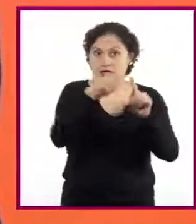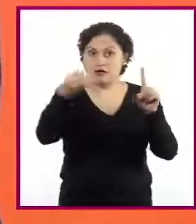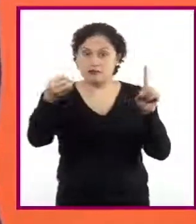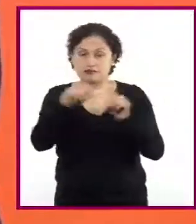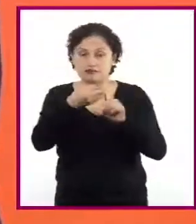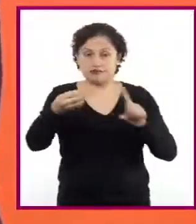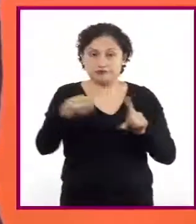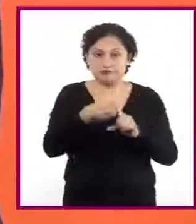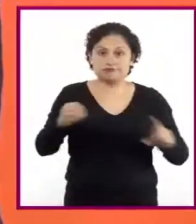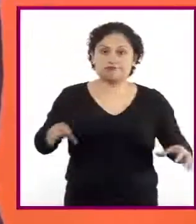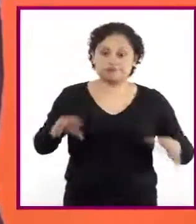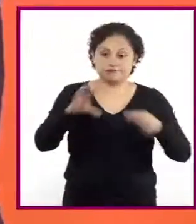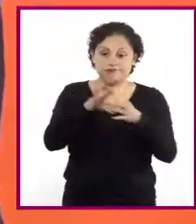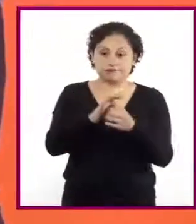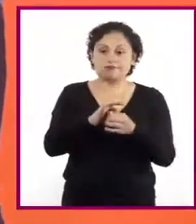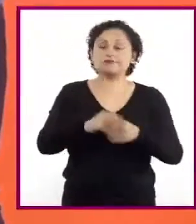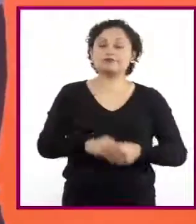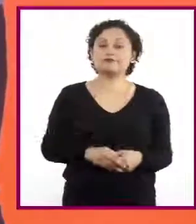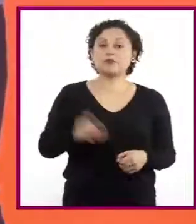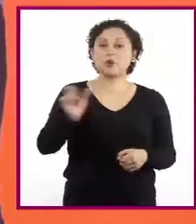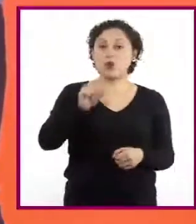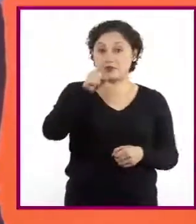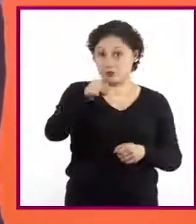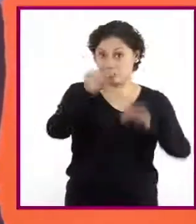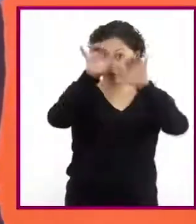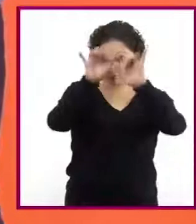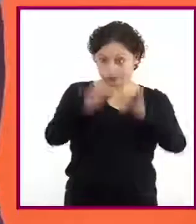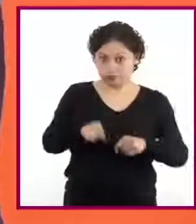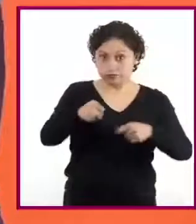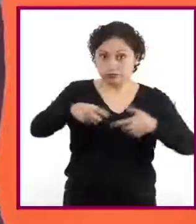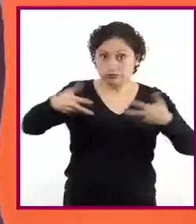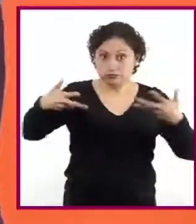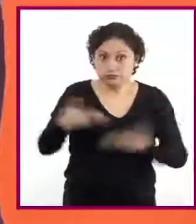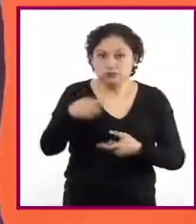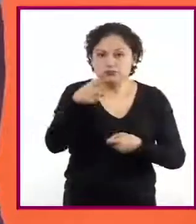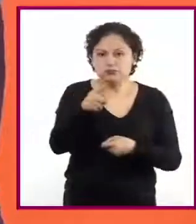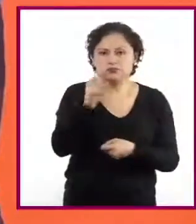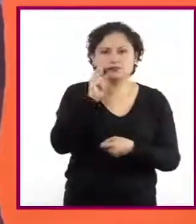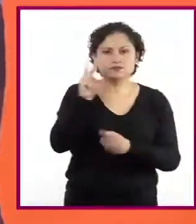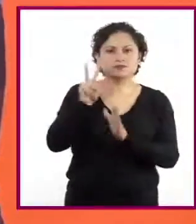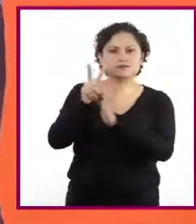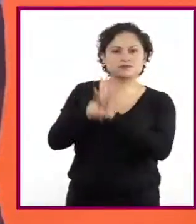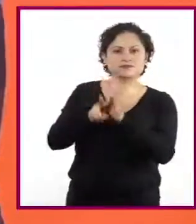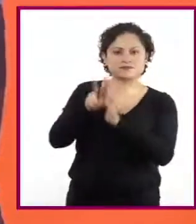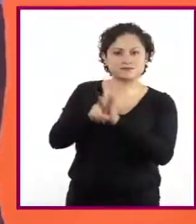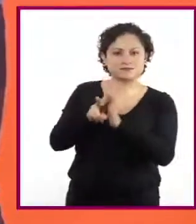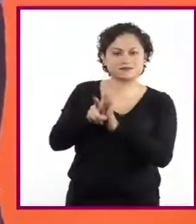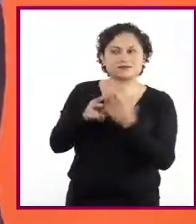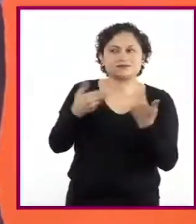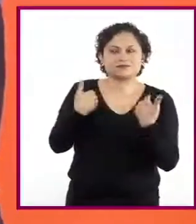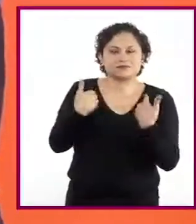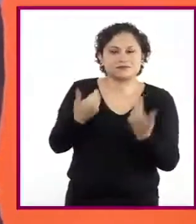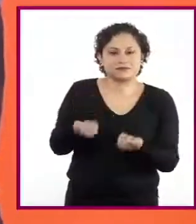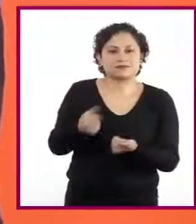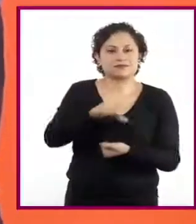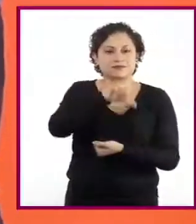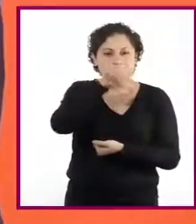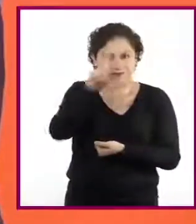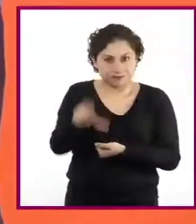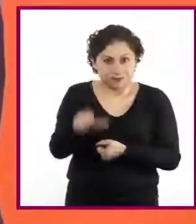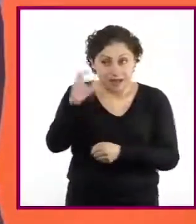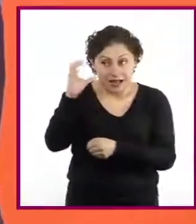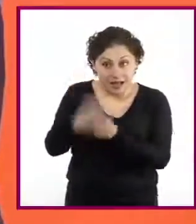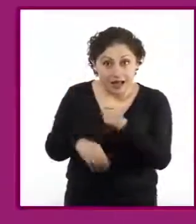más clara su importancia al momento de redactar sus ensayos, observen el video que les presentamos enseguida. Tomen